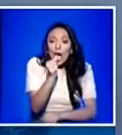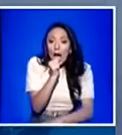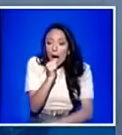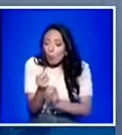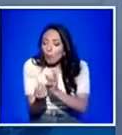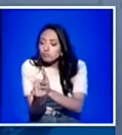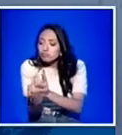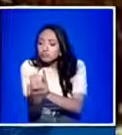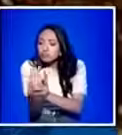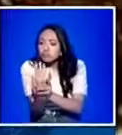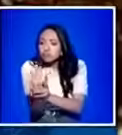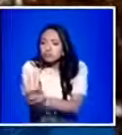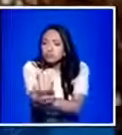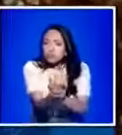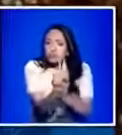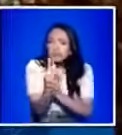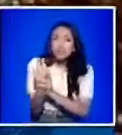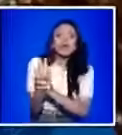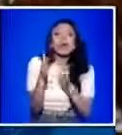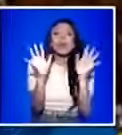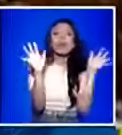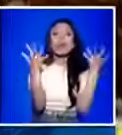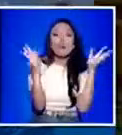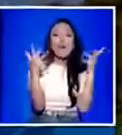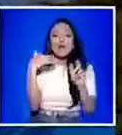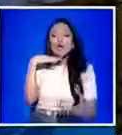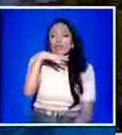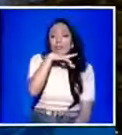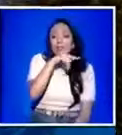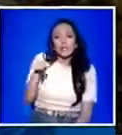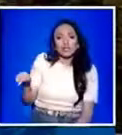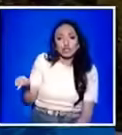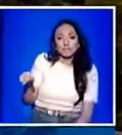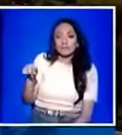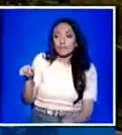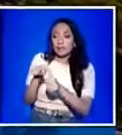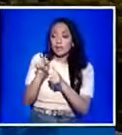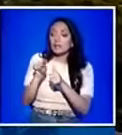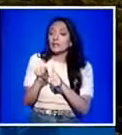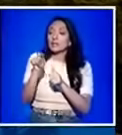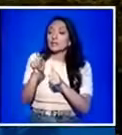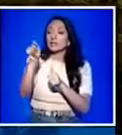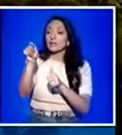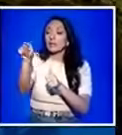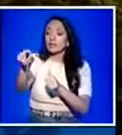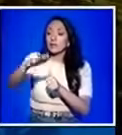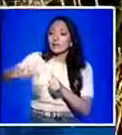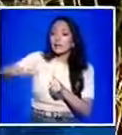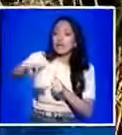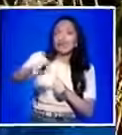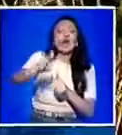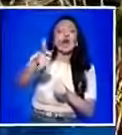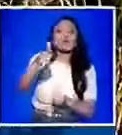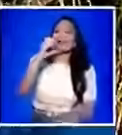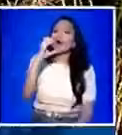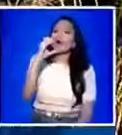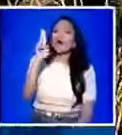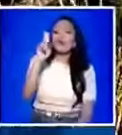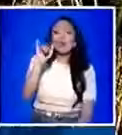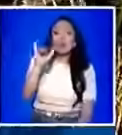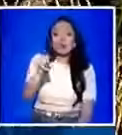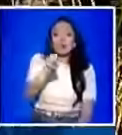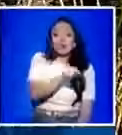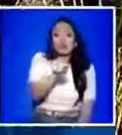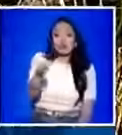una muestra innegable de la ausencia de contaminación. Muy cerca hacia el sur Las aguas de la laguna Cuyuc alimentan al río